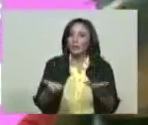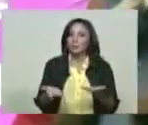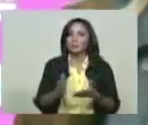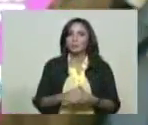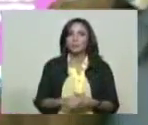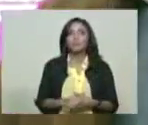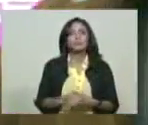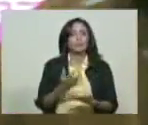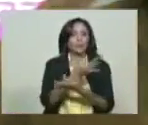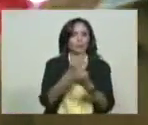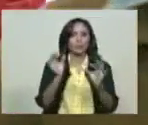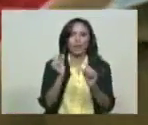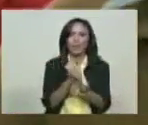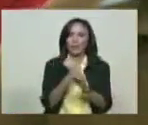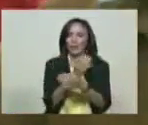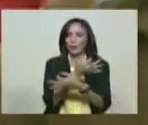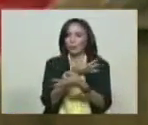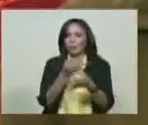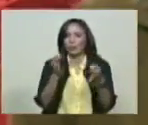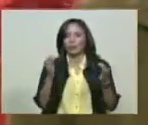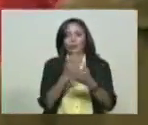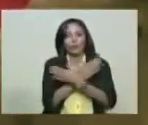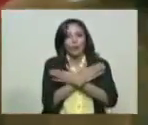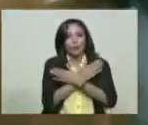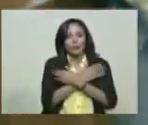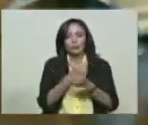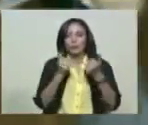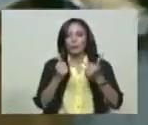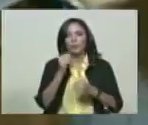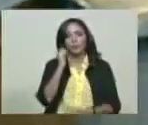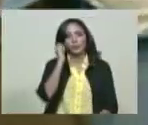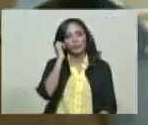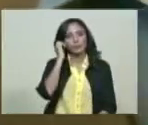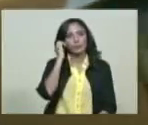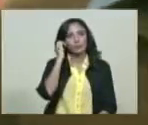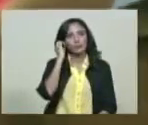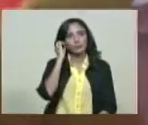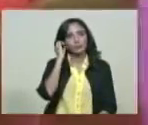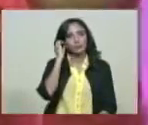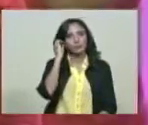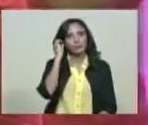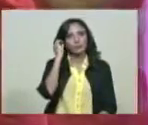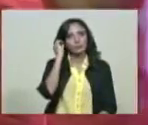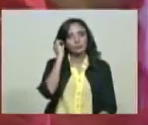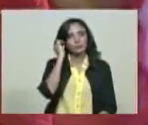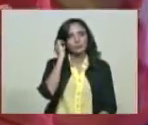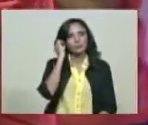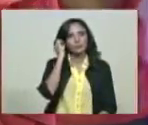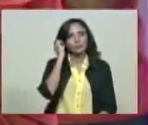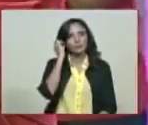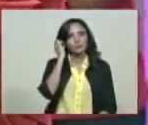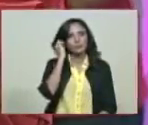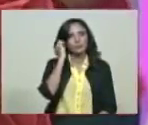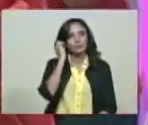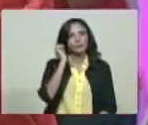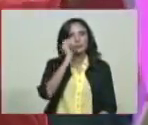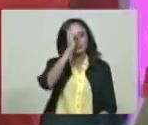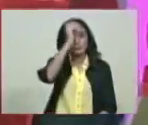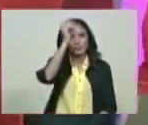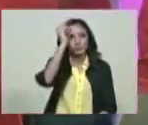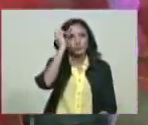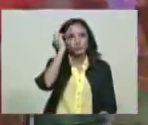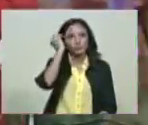extraordinario trabajo ha hecho eduardo te felicito verdad ordinaria de verdad